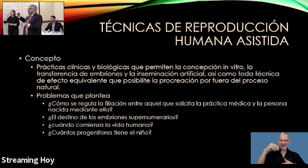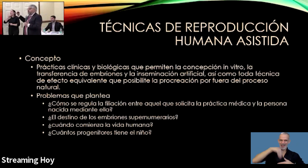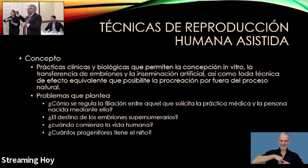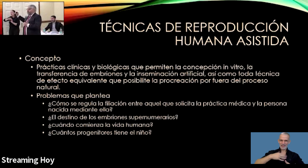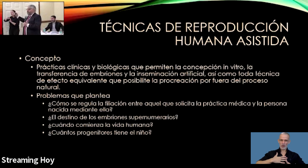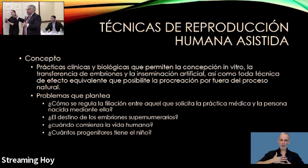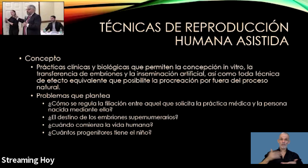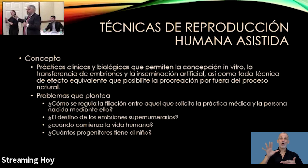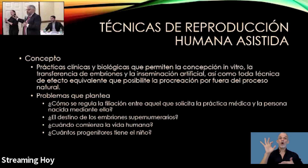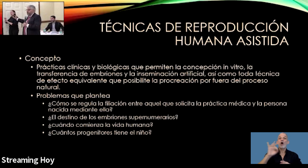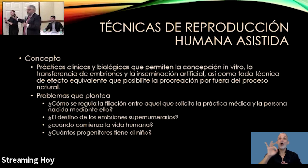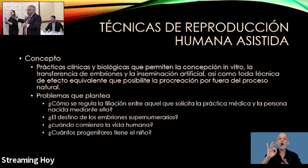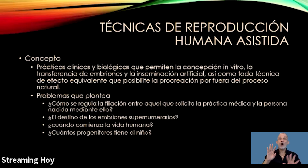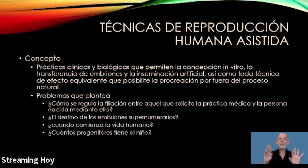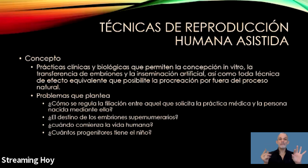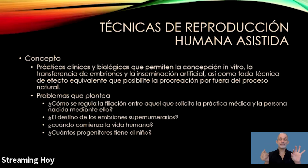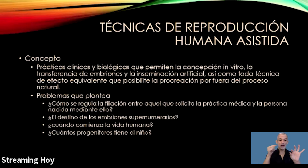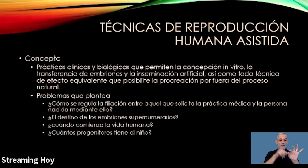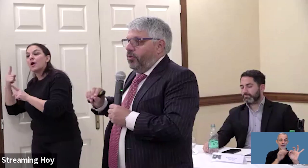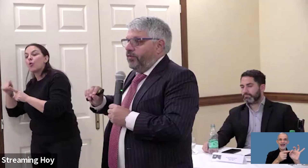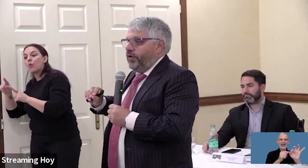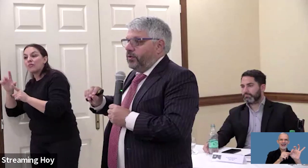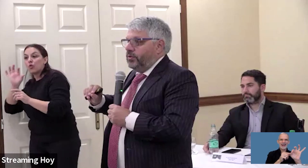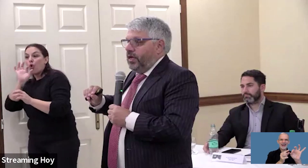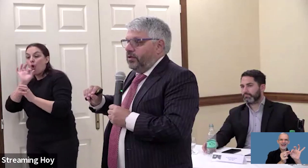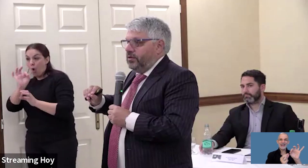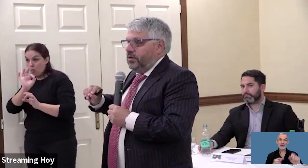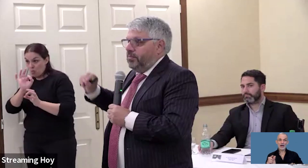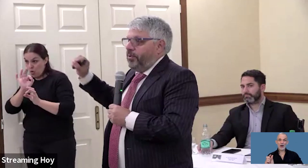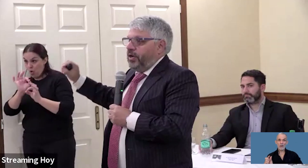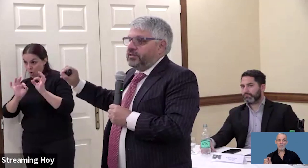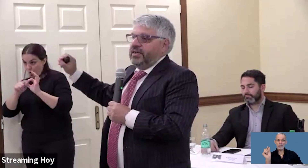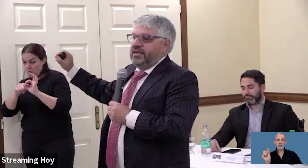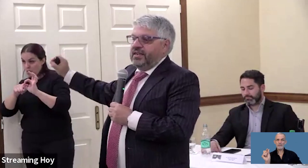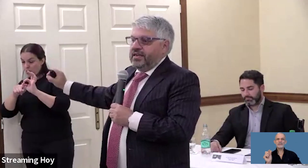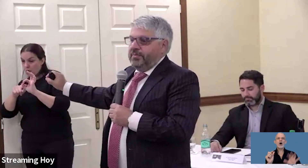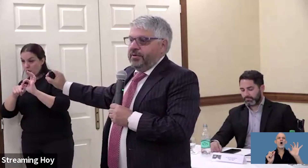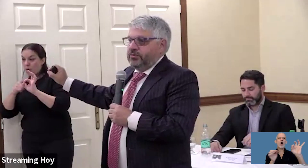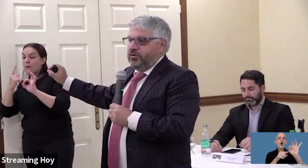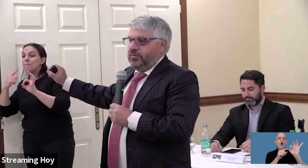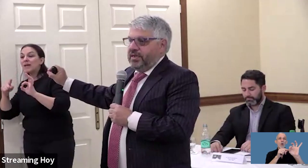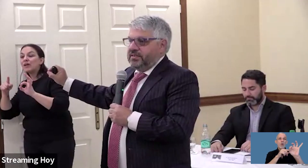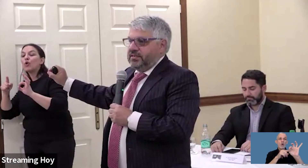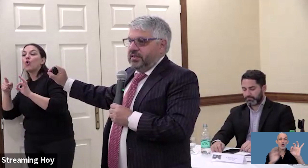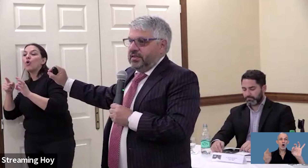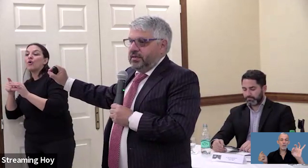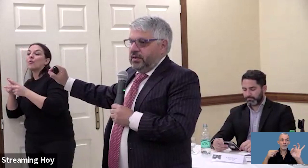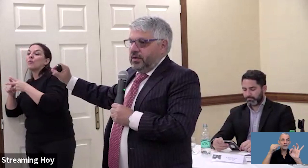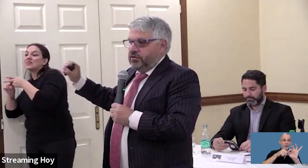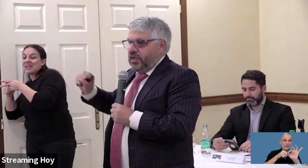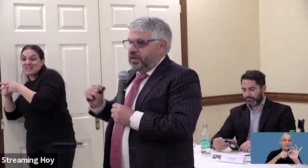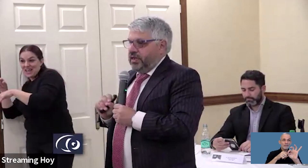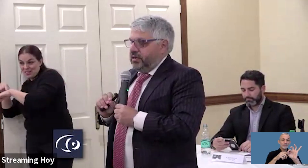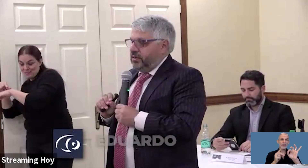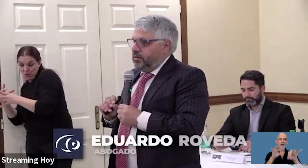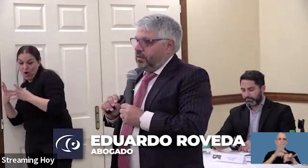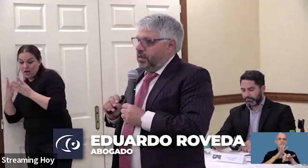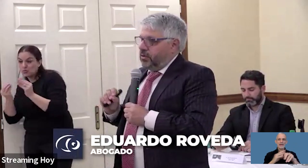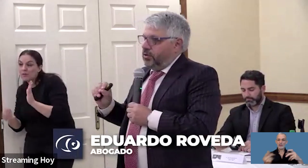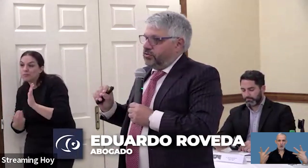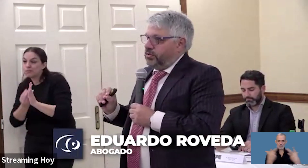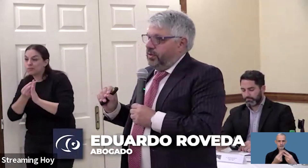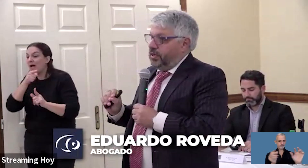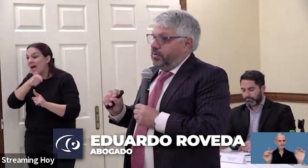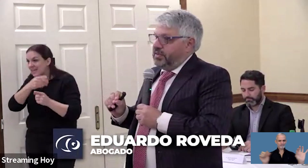la implantación del óvulo fecundado por las técnicas de reproducción humana asistida. O